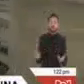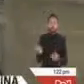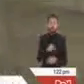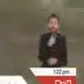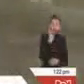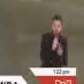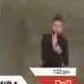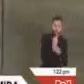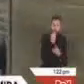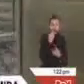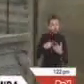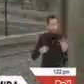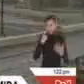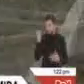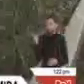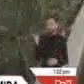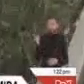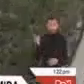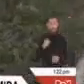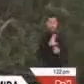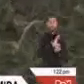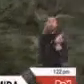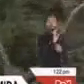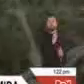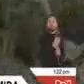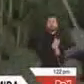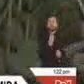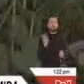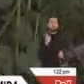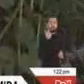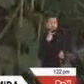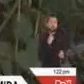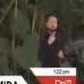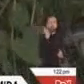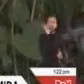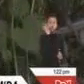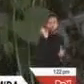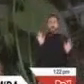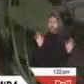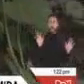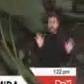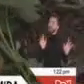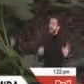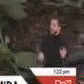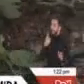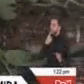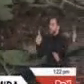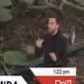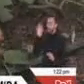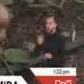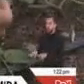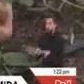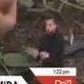de todo, de todo. Y uno en la ciudad, por ejemplo, que solo come cebolla, tomate, lo básico. ¿Cuáles son acá esas exóticas con las que ustedes cocinan?